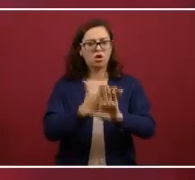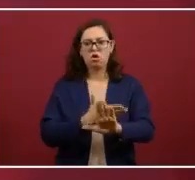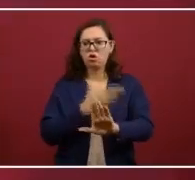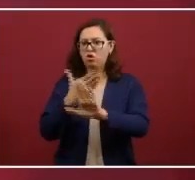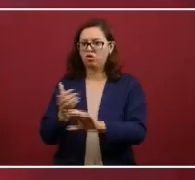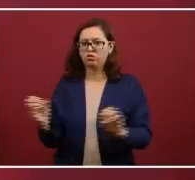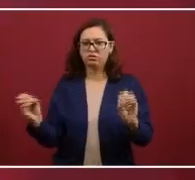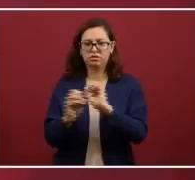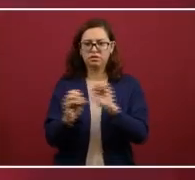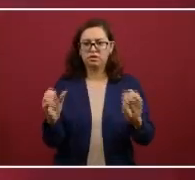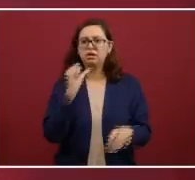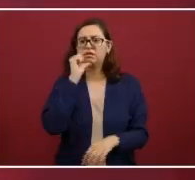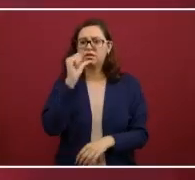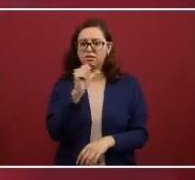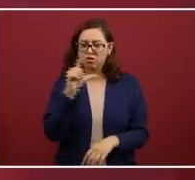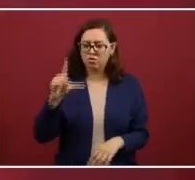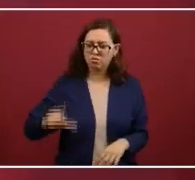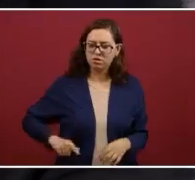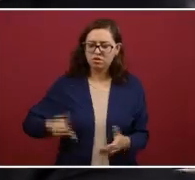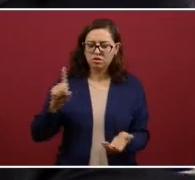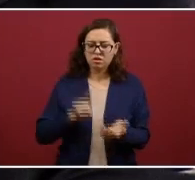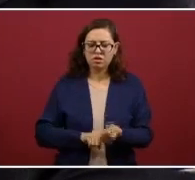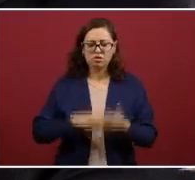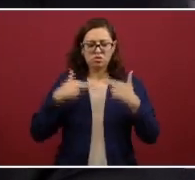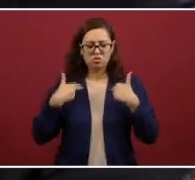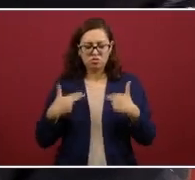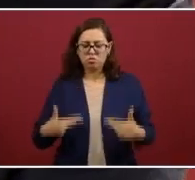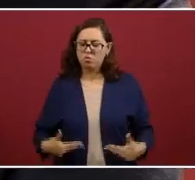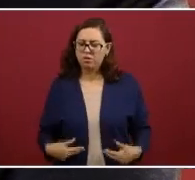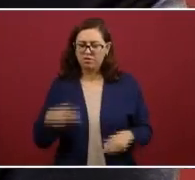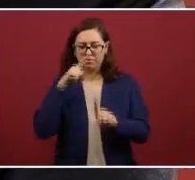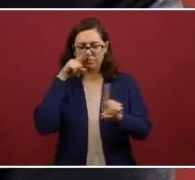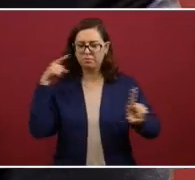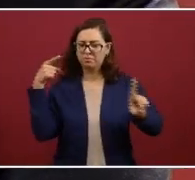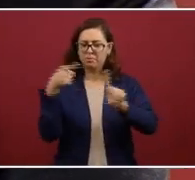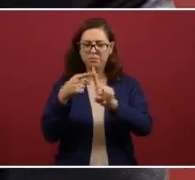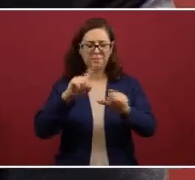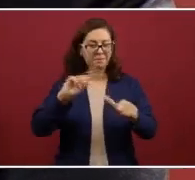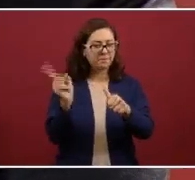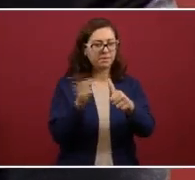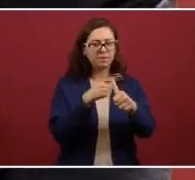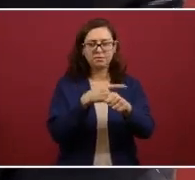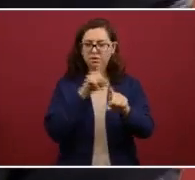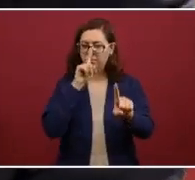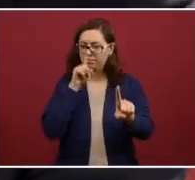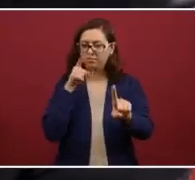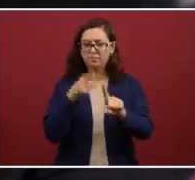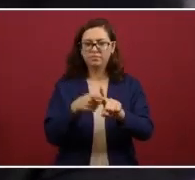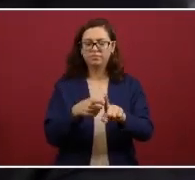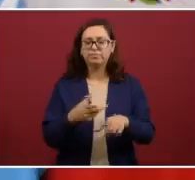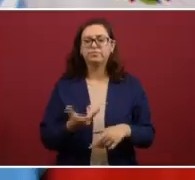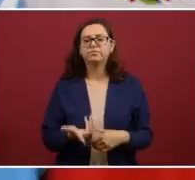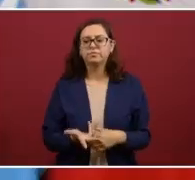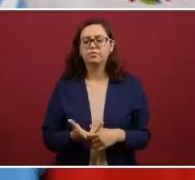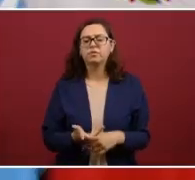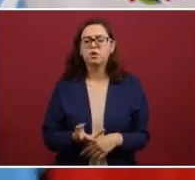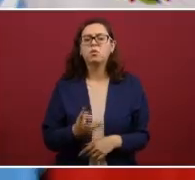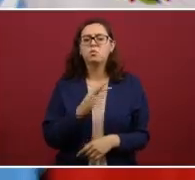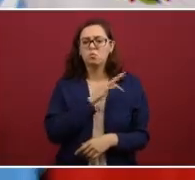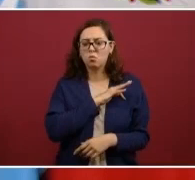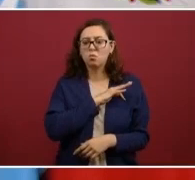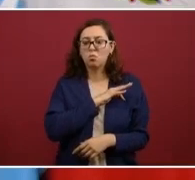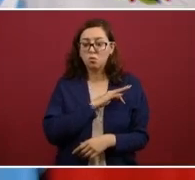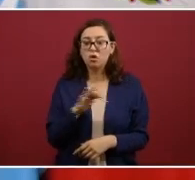gobierno humanista por encima de todo. Por eso sí puedo